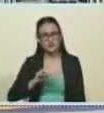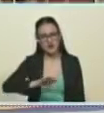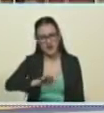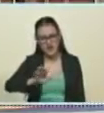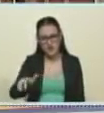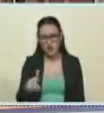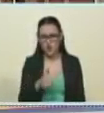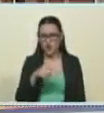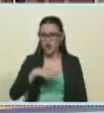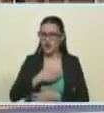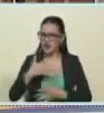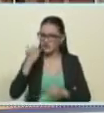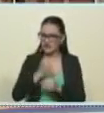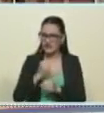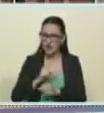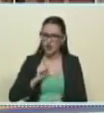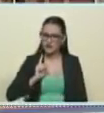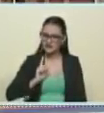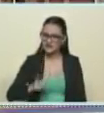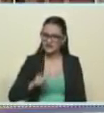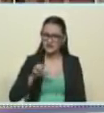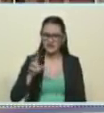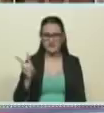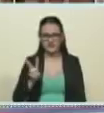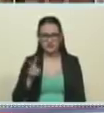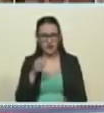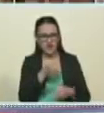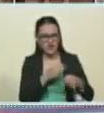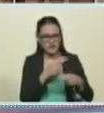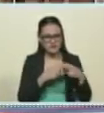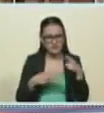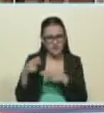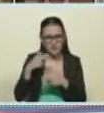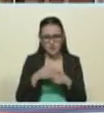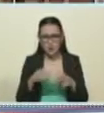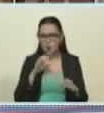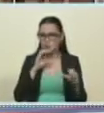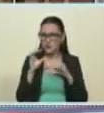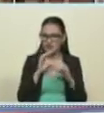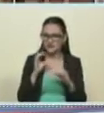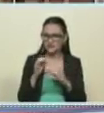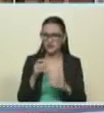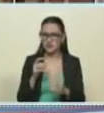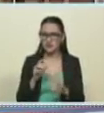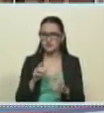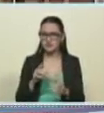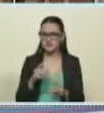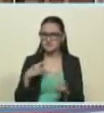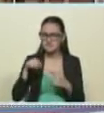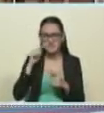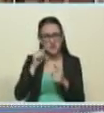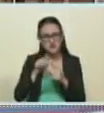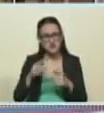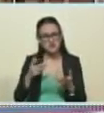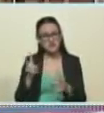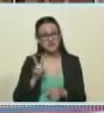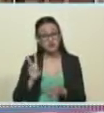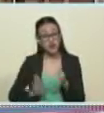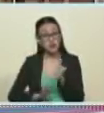Las grandes obras que necesita el país para su desarrollo, de infraestructura, de comunicaciones, de economía.